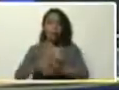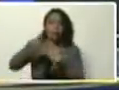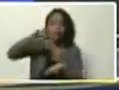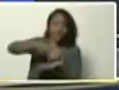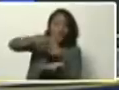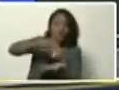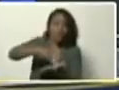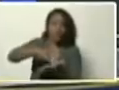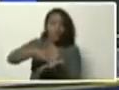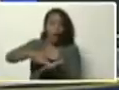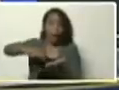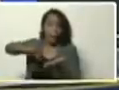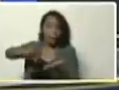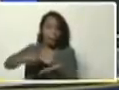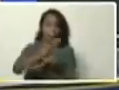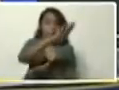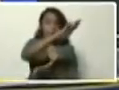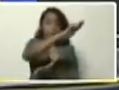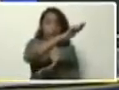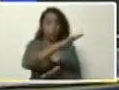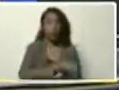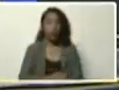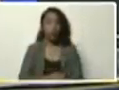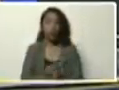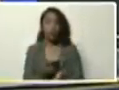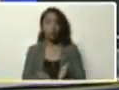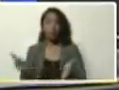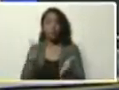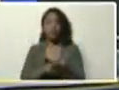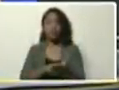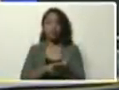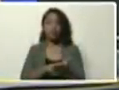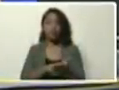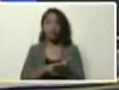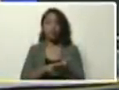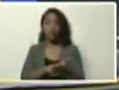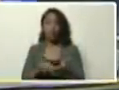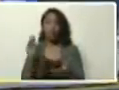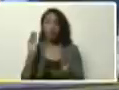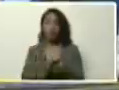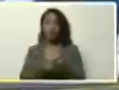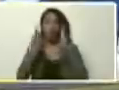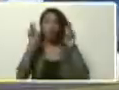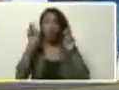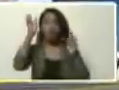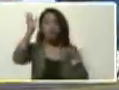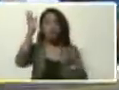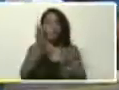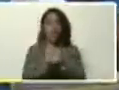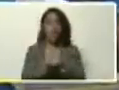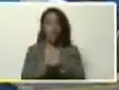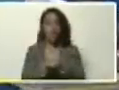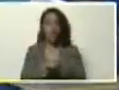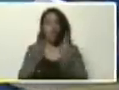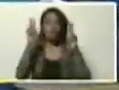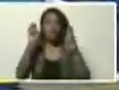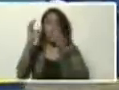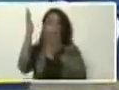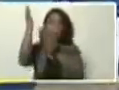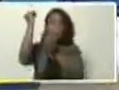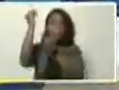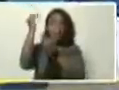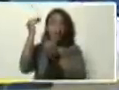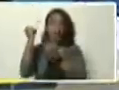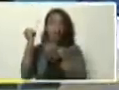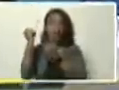tomar impulso y reiniciar con nueva fe y nueva esperanza